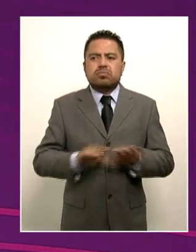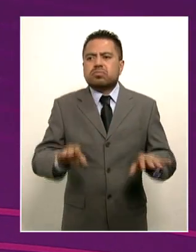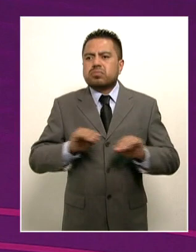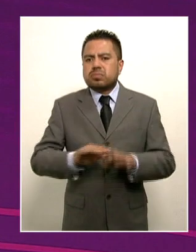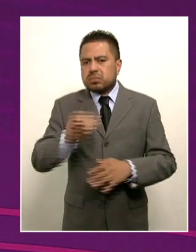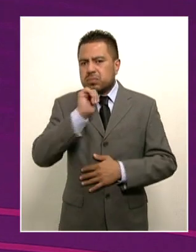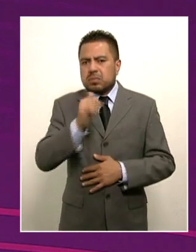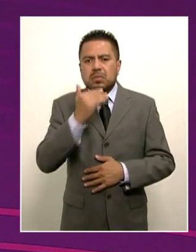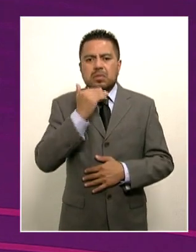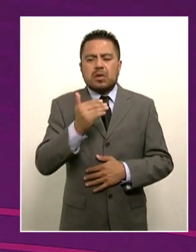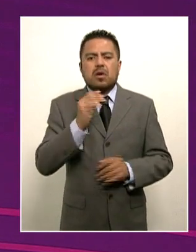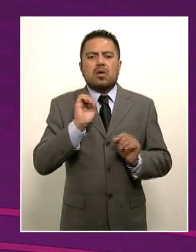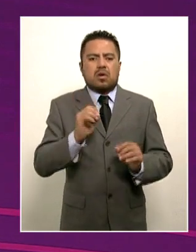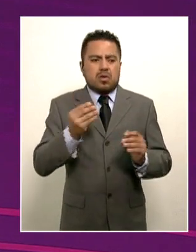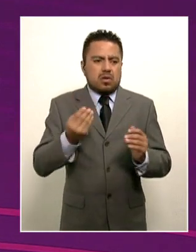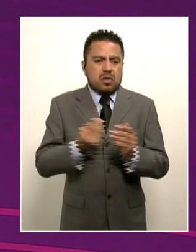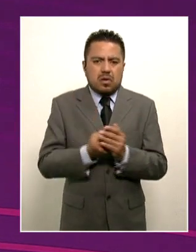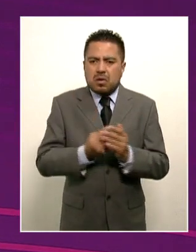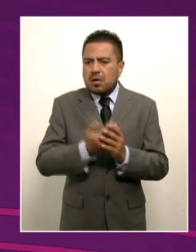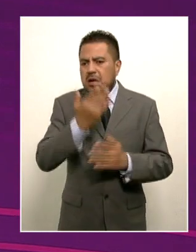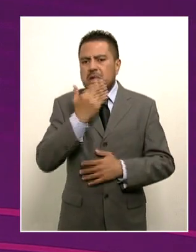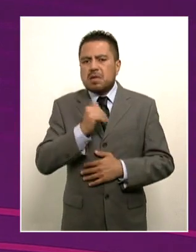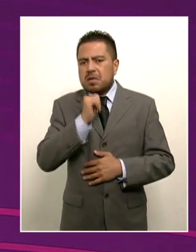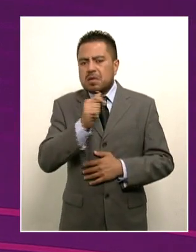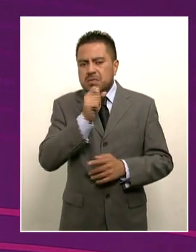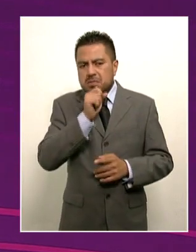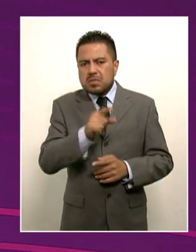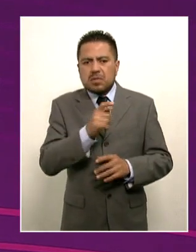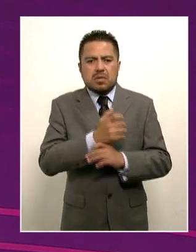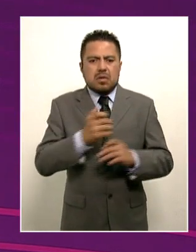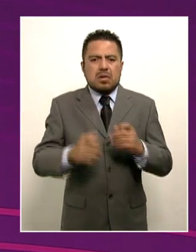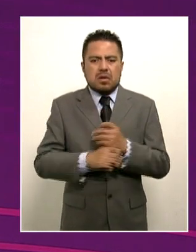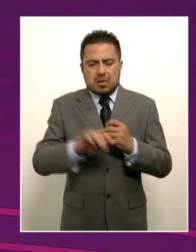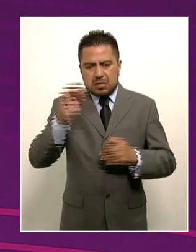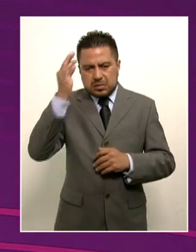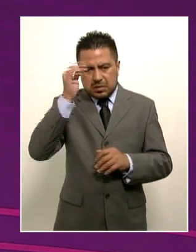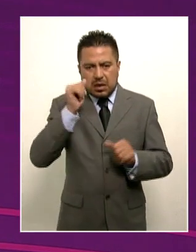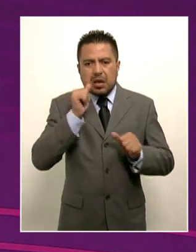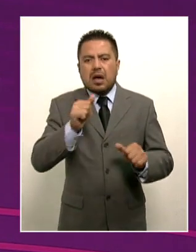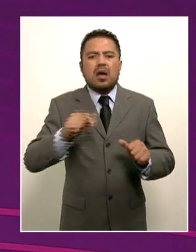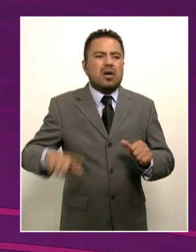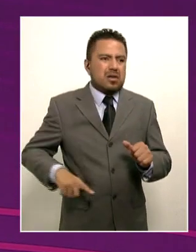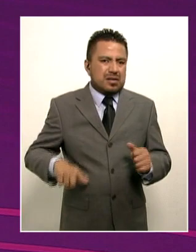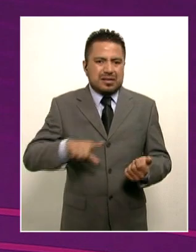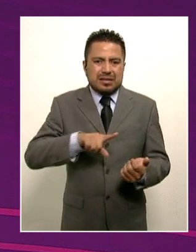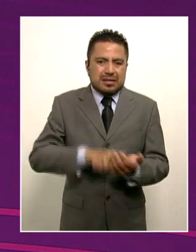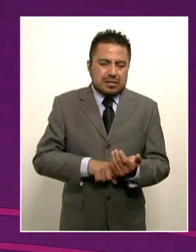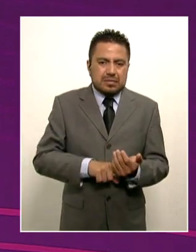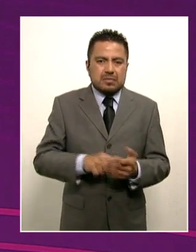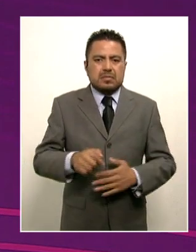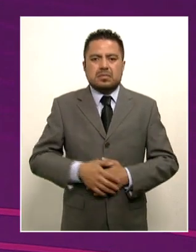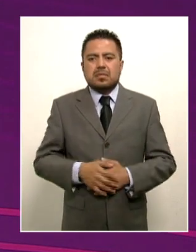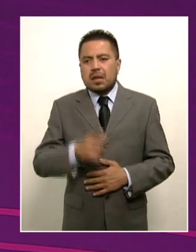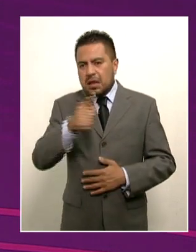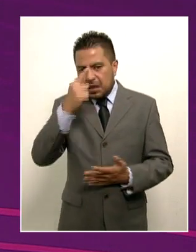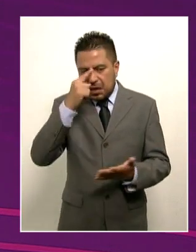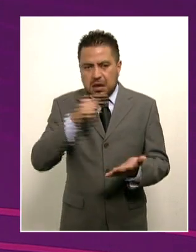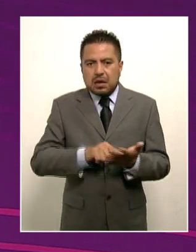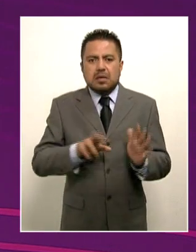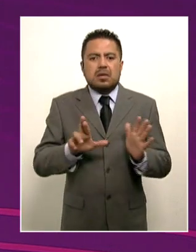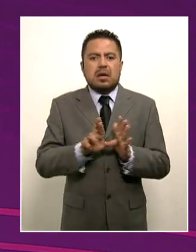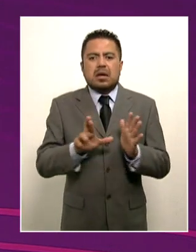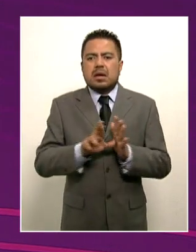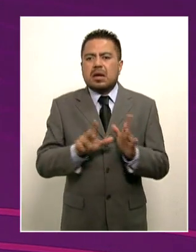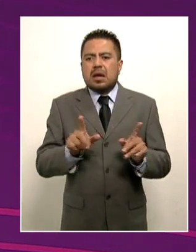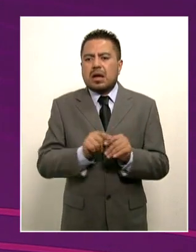o no capacitar a sus mismos elementos y servidores públicos. creen que la credencial